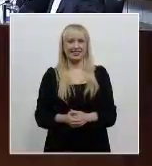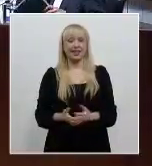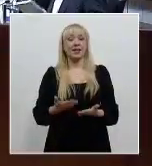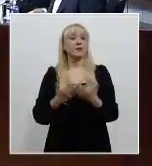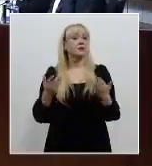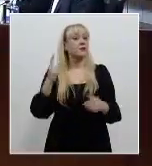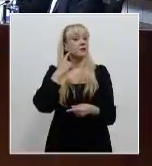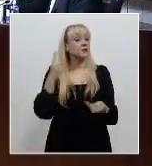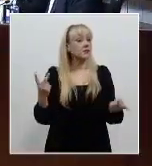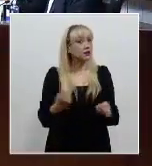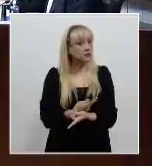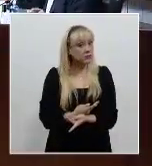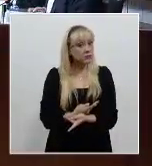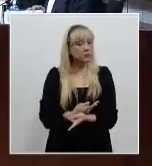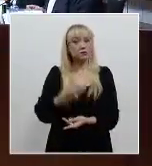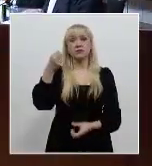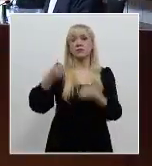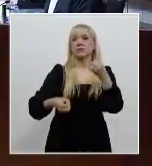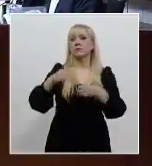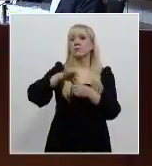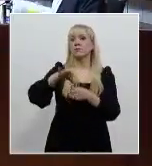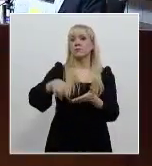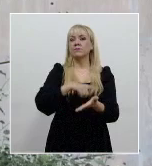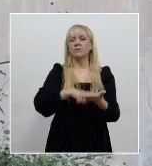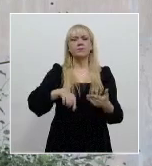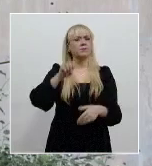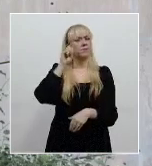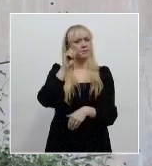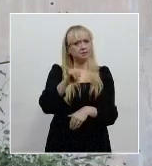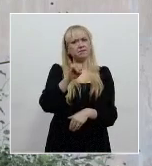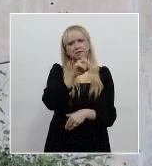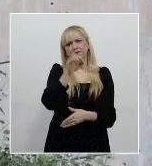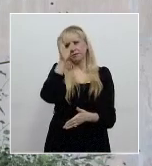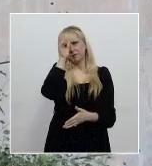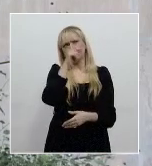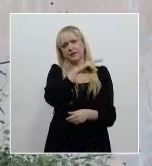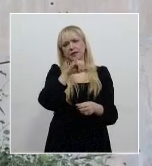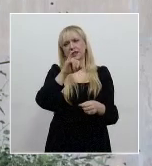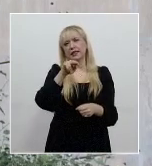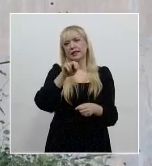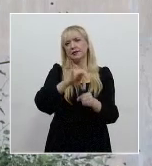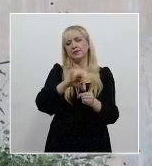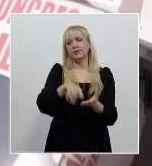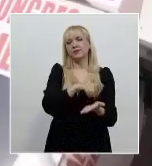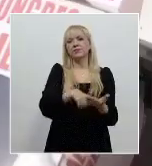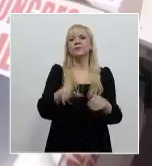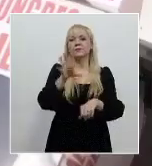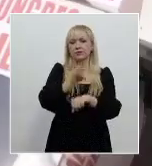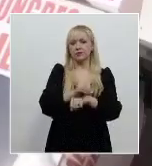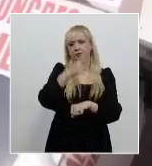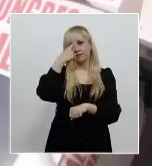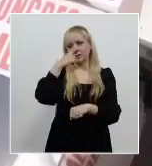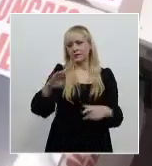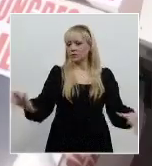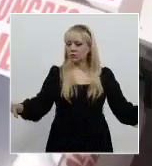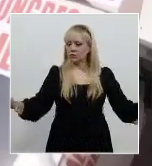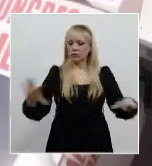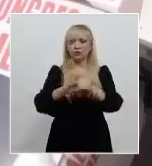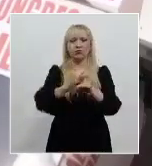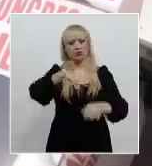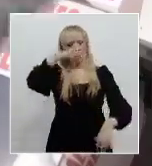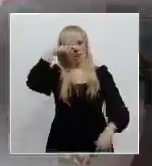Más adelante, el Tribunal Electoral valida acuerdo del INE que autoriza la construcción del Frente Amplio por México.